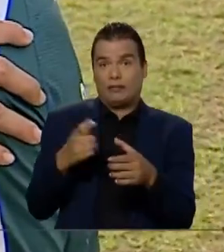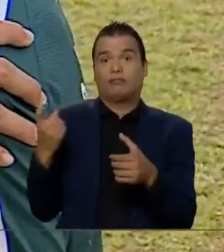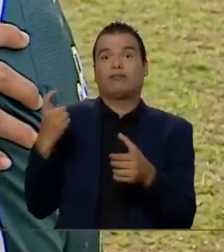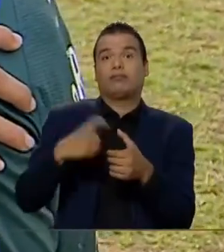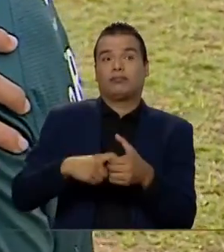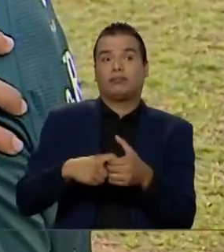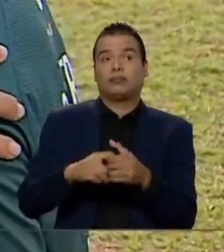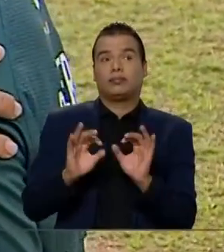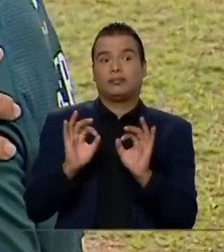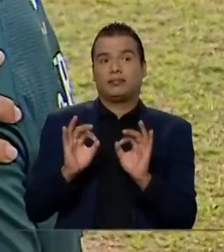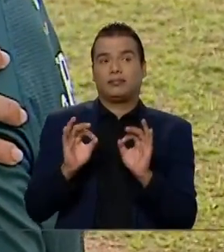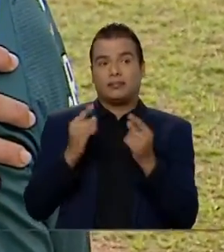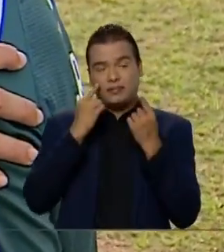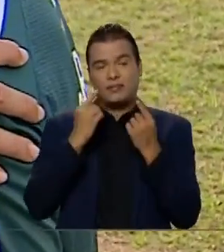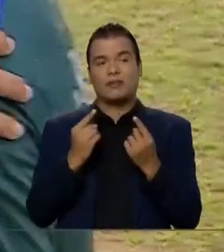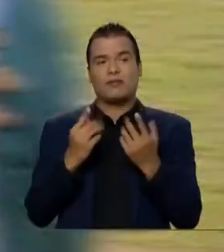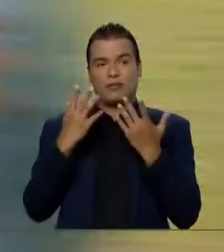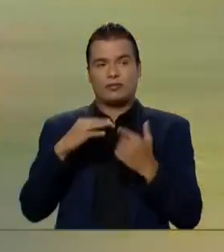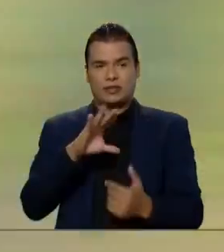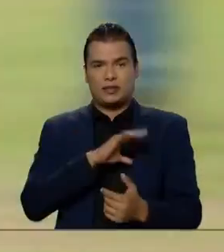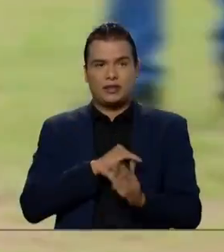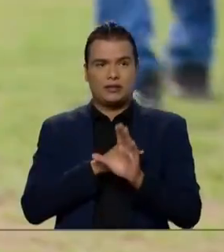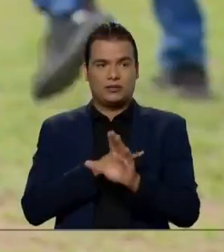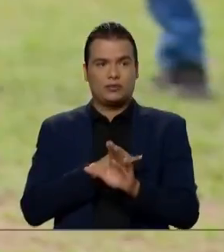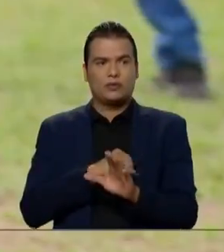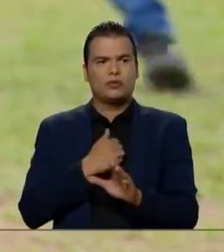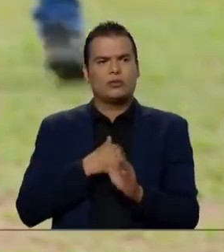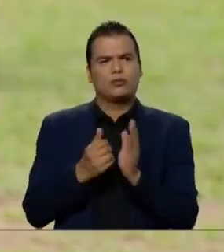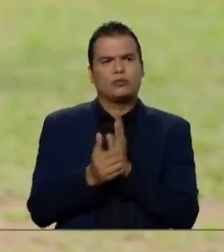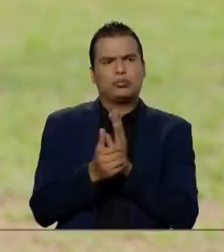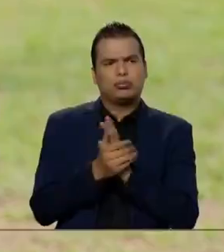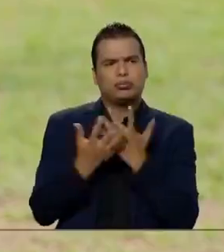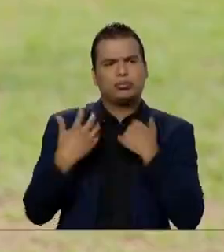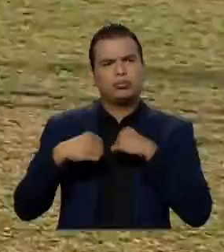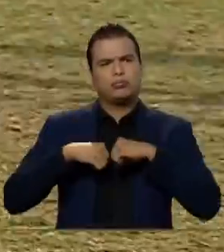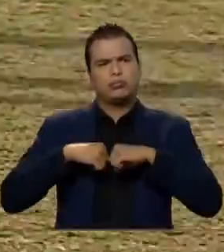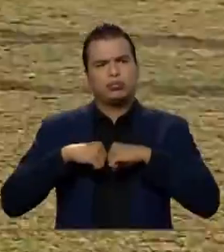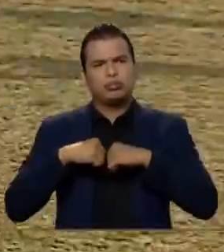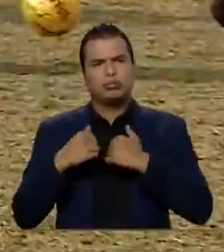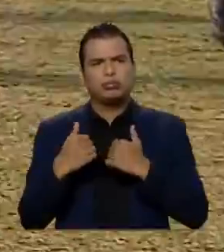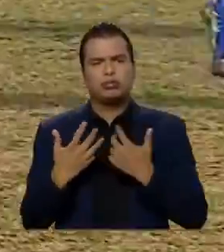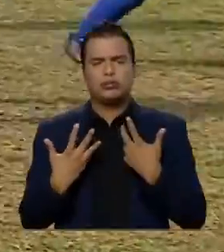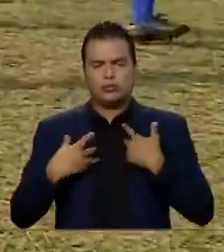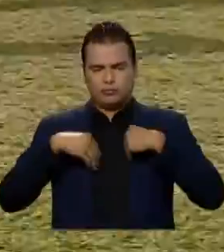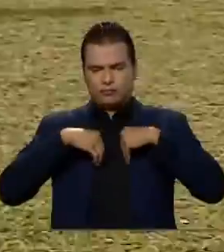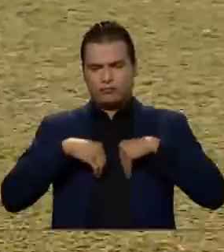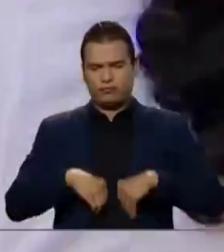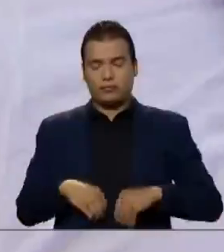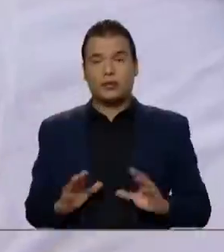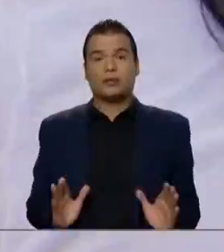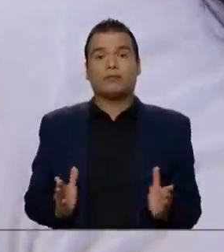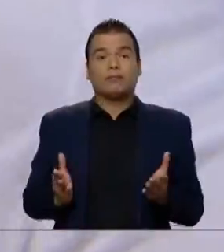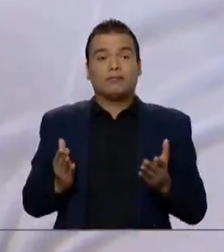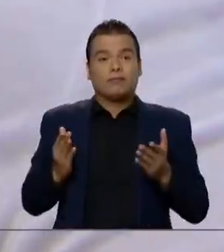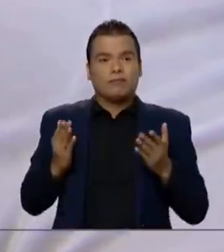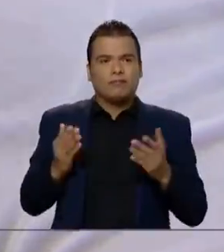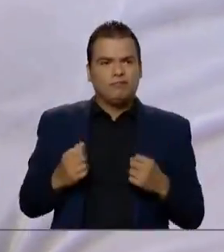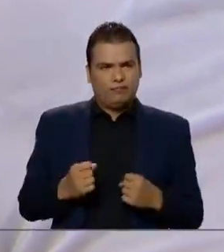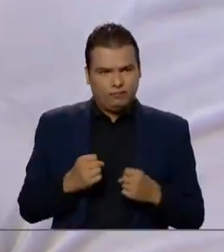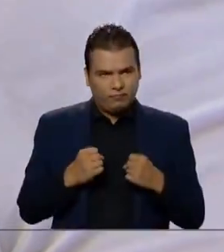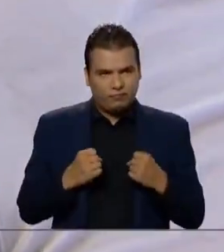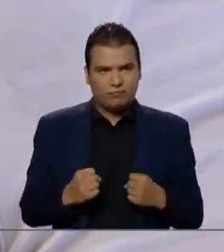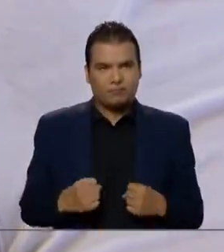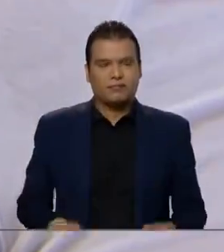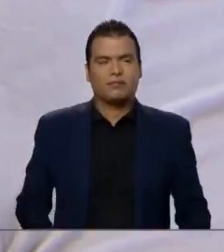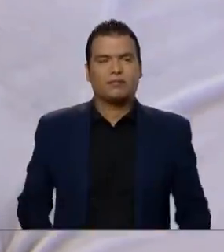país. Me gusta ese gol, soy muy veloz. Sí, en definición he mejorado mucho. Ser más intenso, más agresivo en la hora de